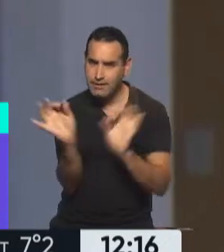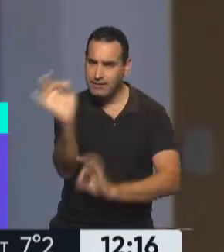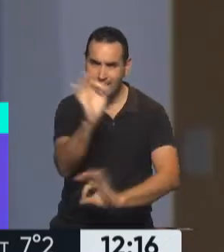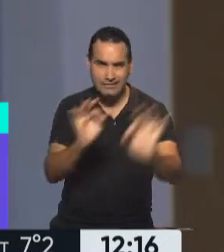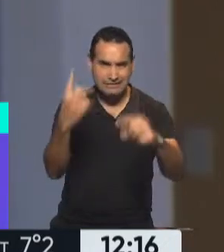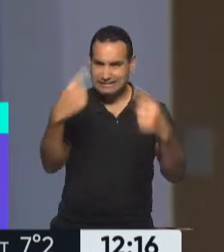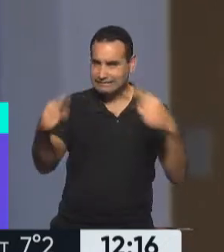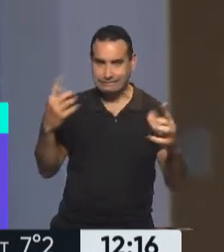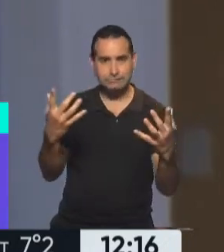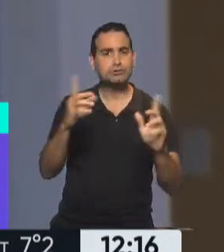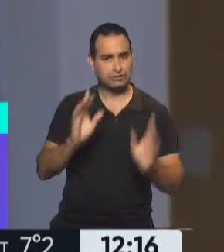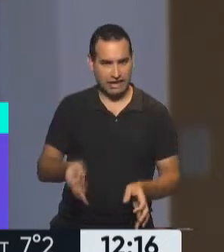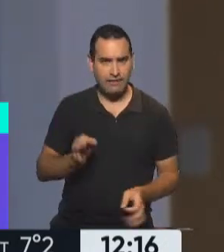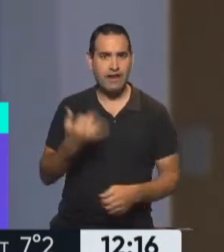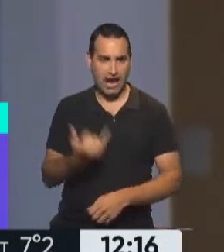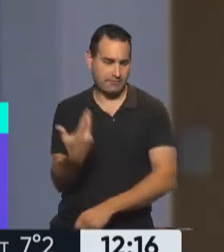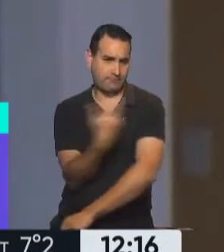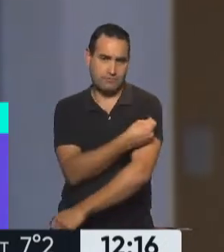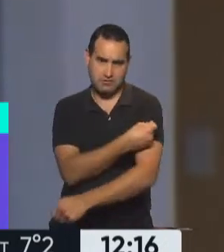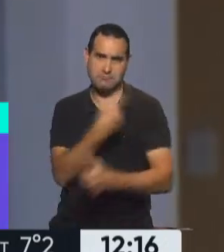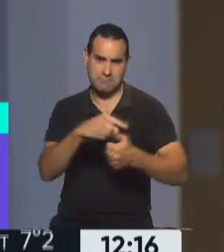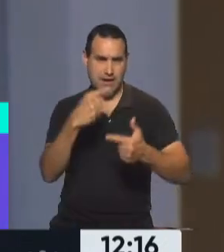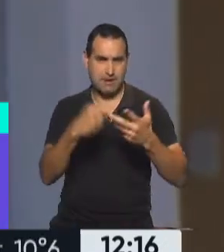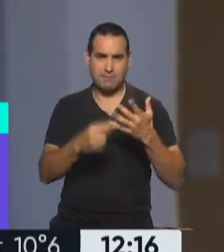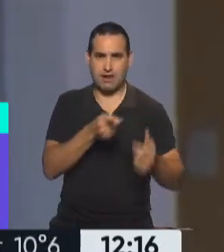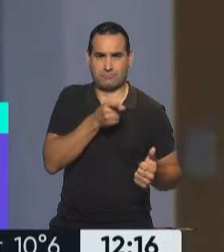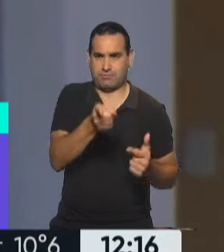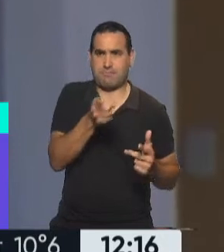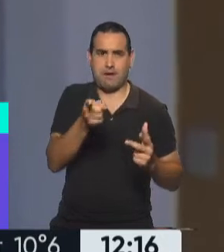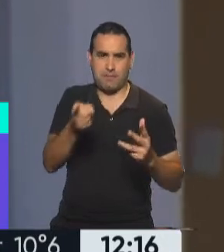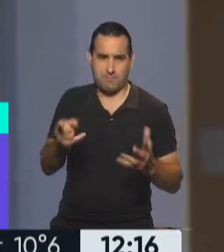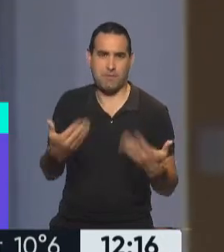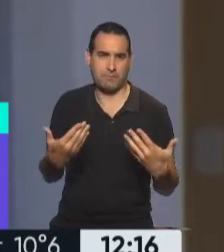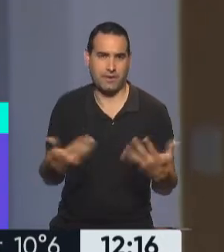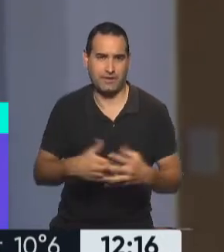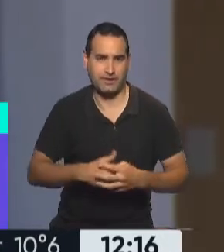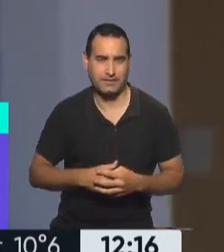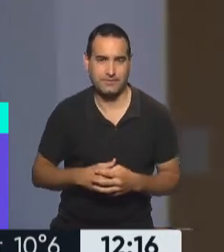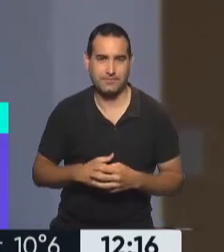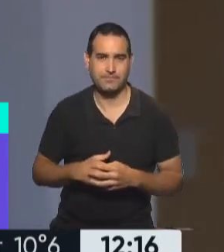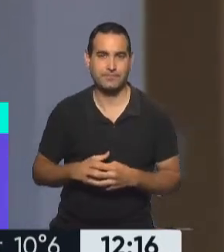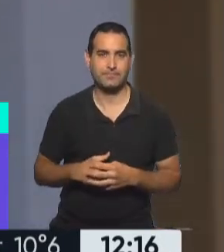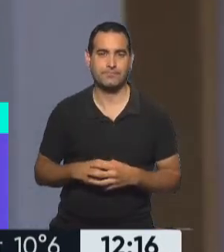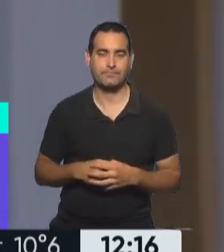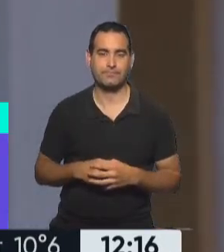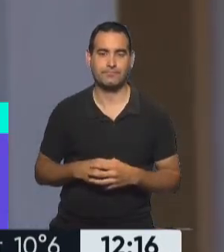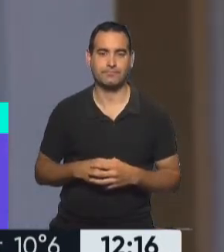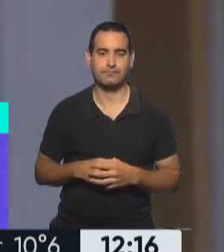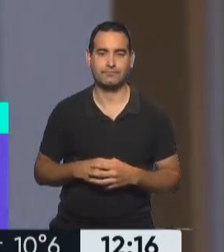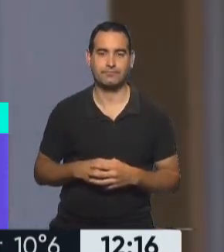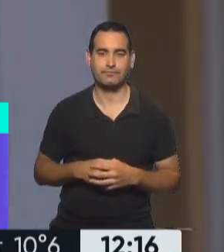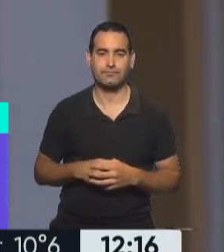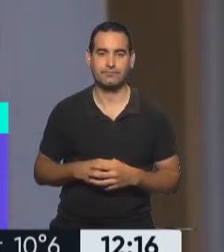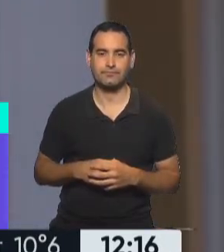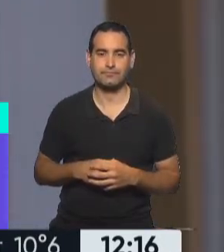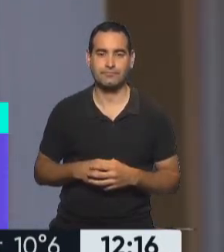que tenemos cuidados y protegidos a los que más en riesgo están o más contacto tienen con el